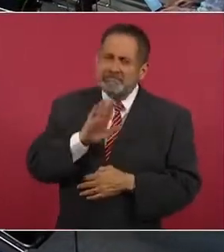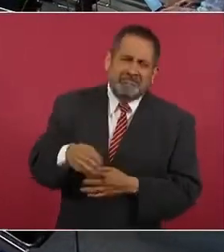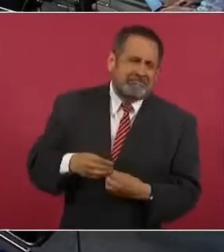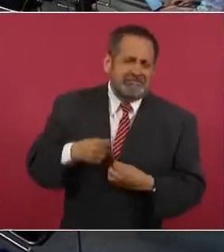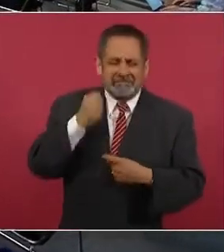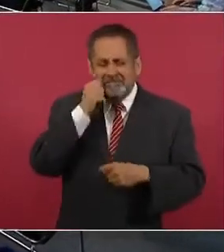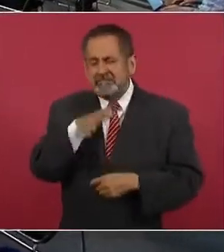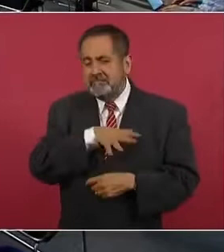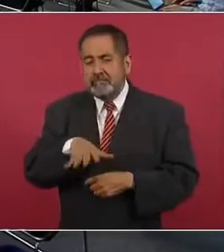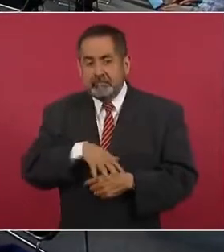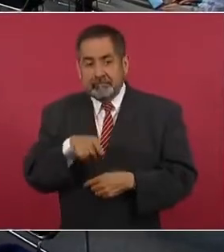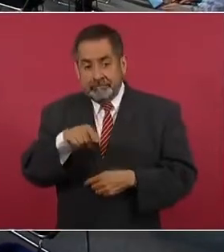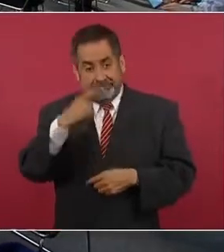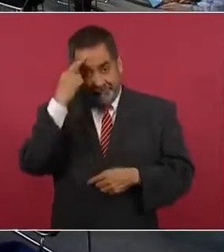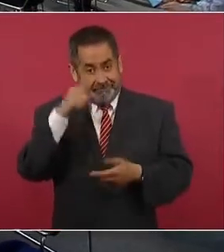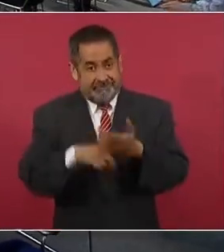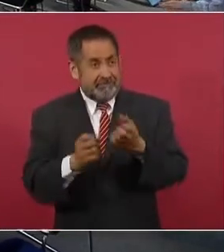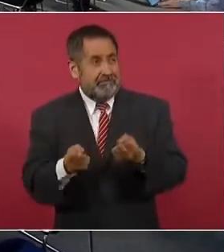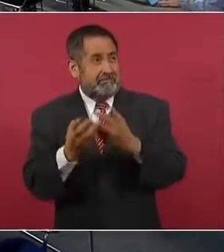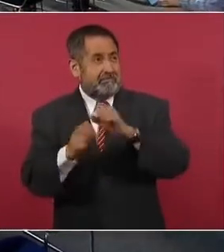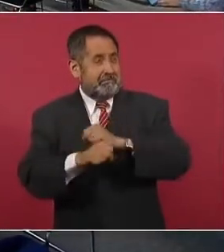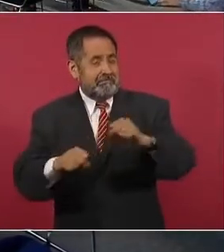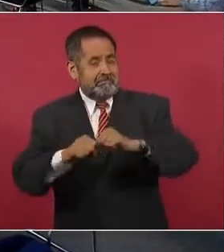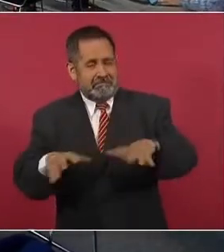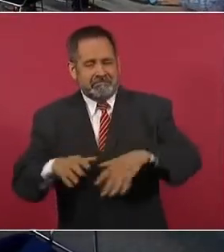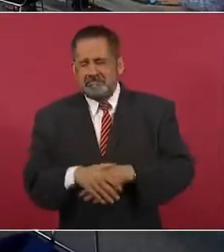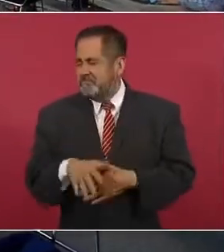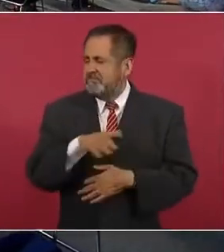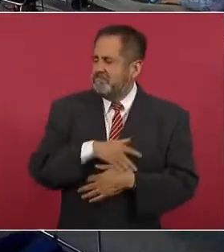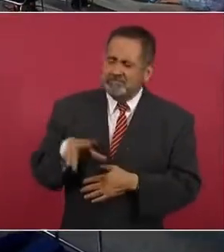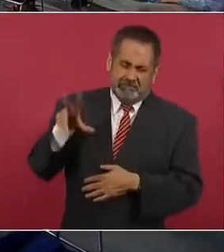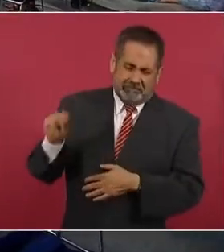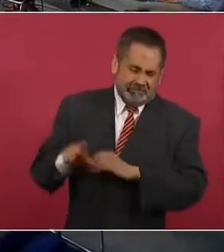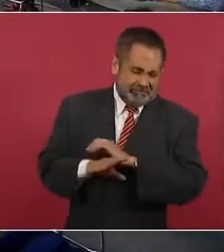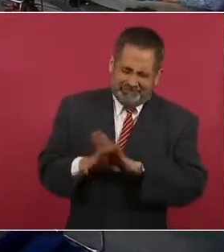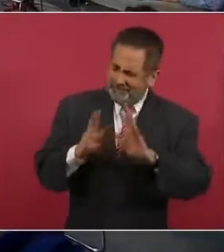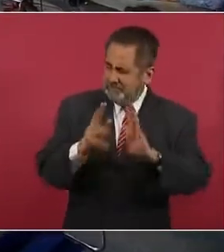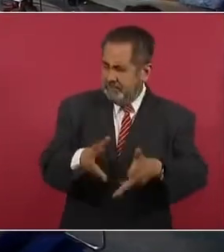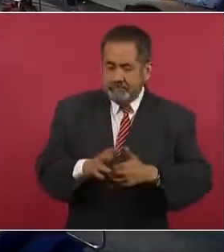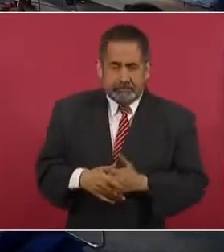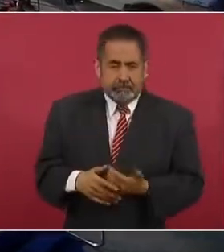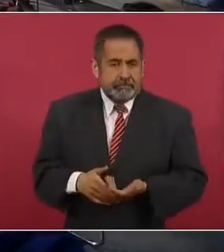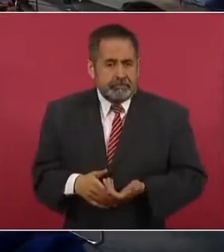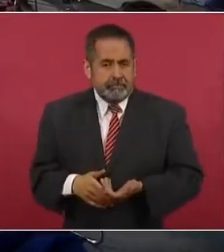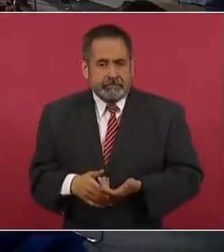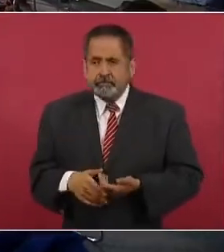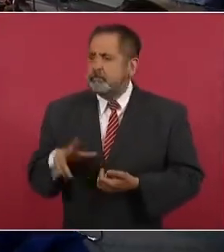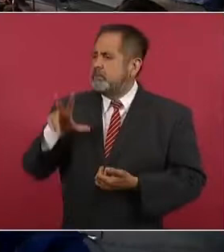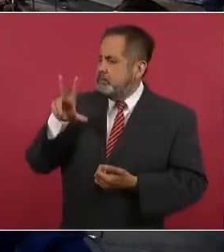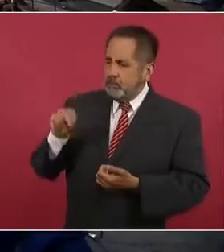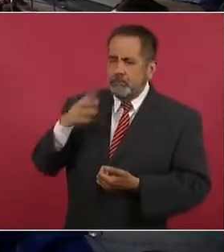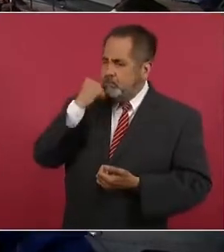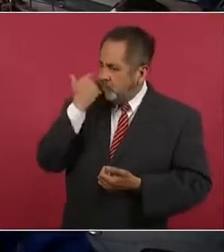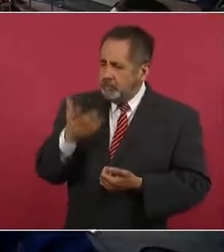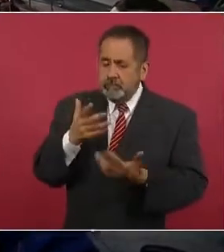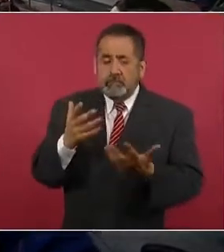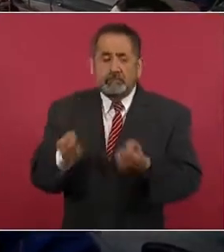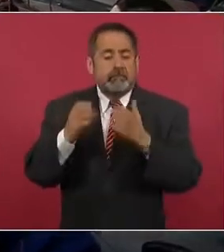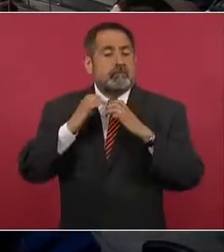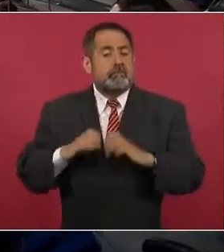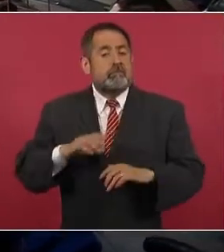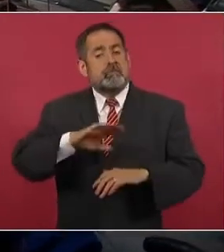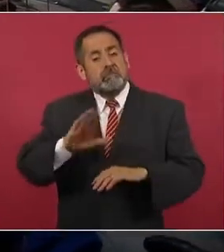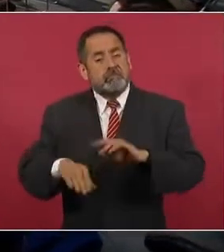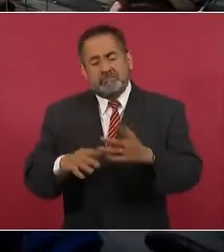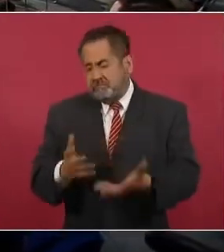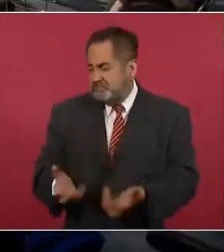las explosiones y hasta llegó a anteponer un amparo para obtener el no rescate de los cadáveres en